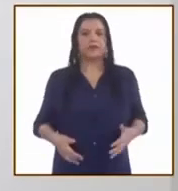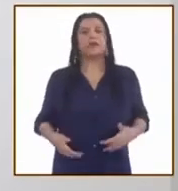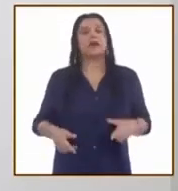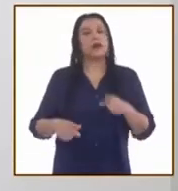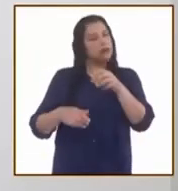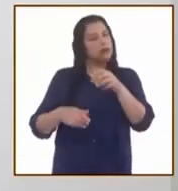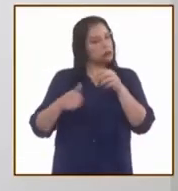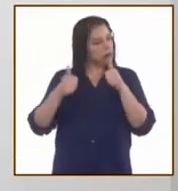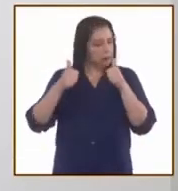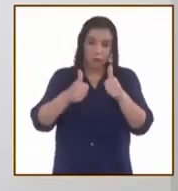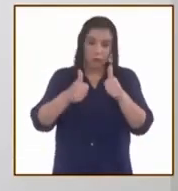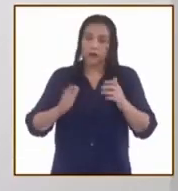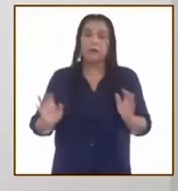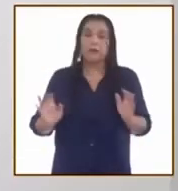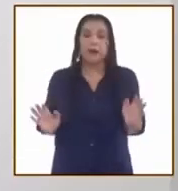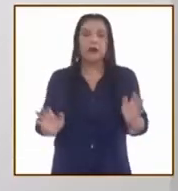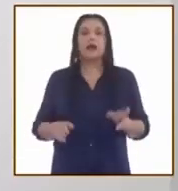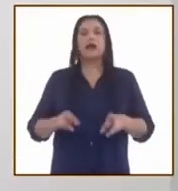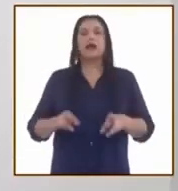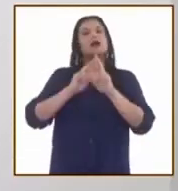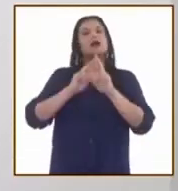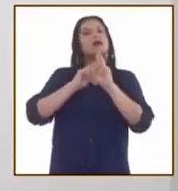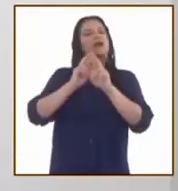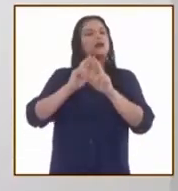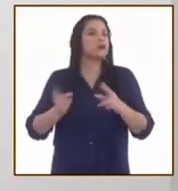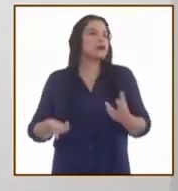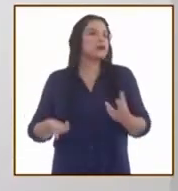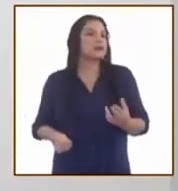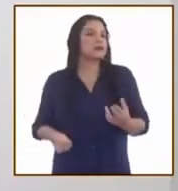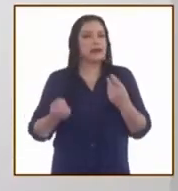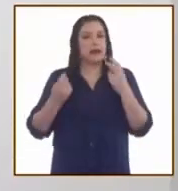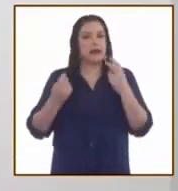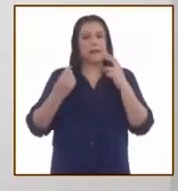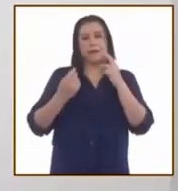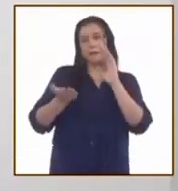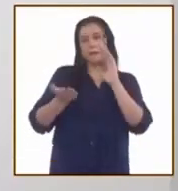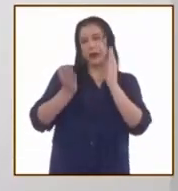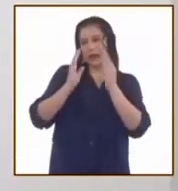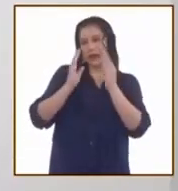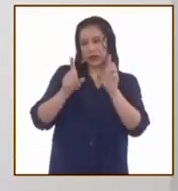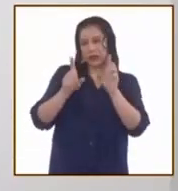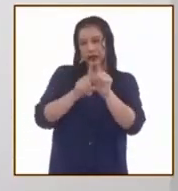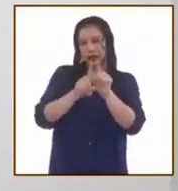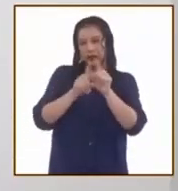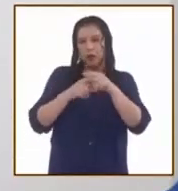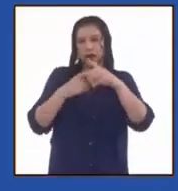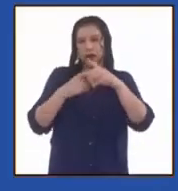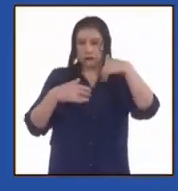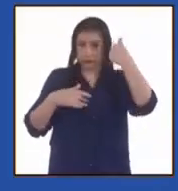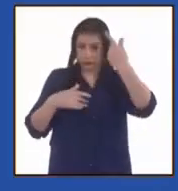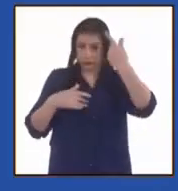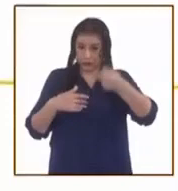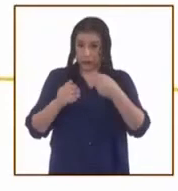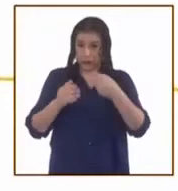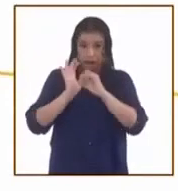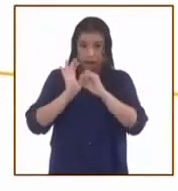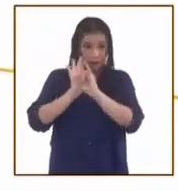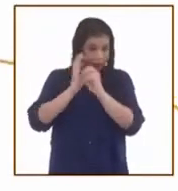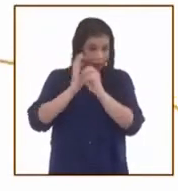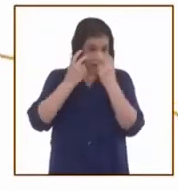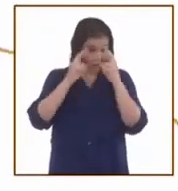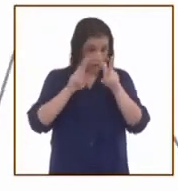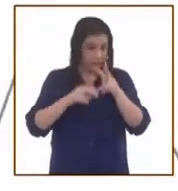Eso está muy bien. ¿Sus resultados se parecen a los que ven en la siguiente diapositiva?